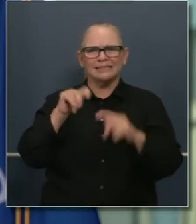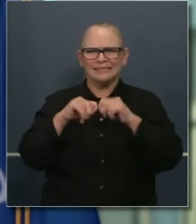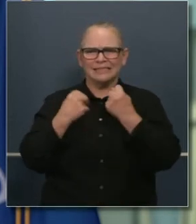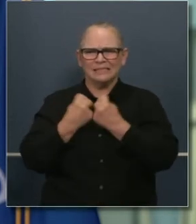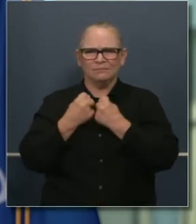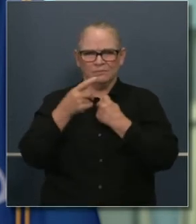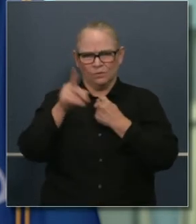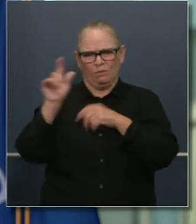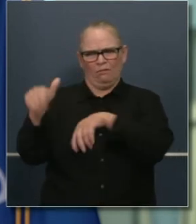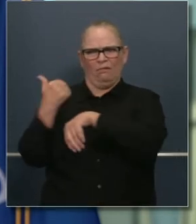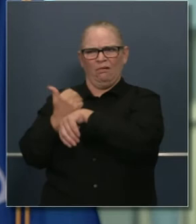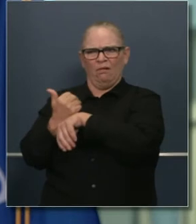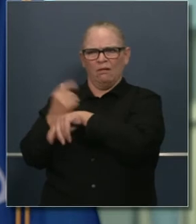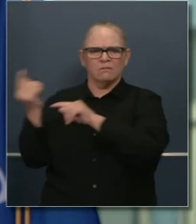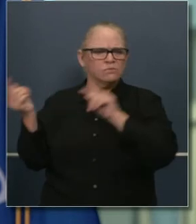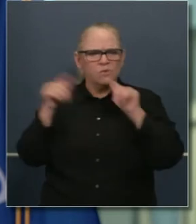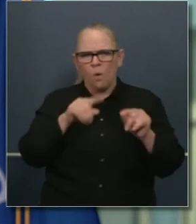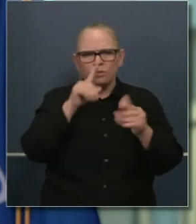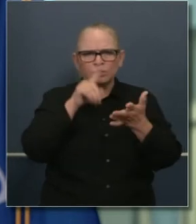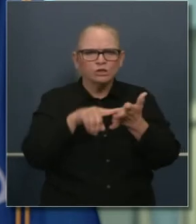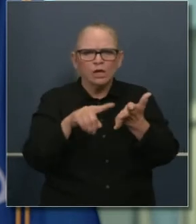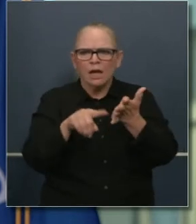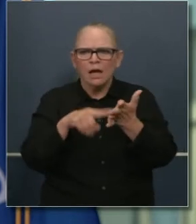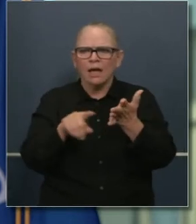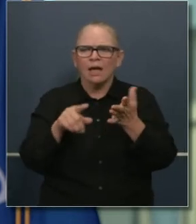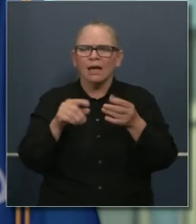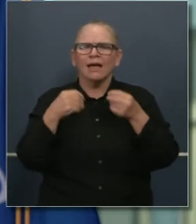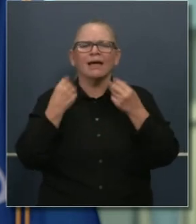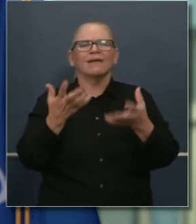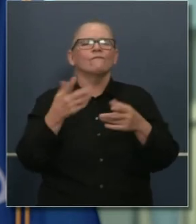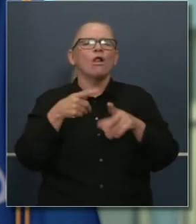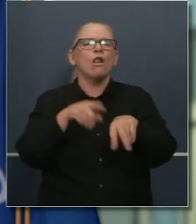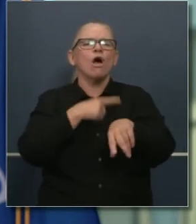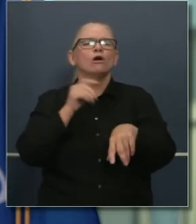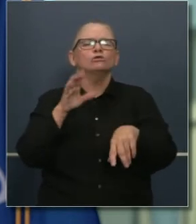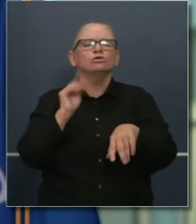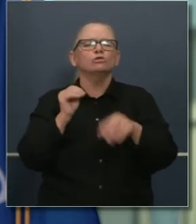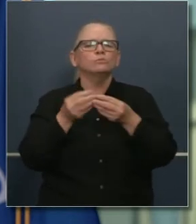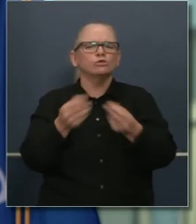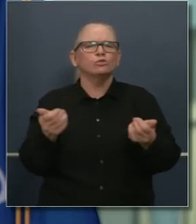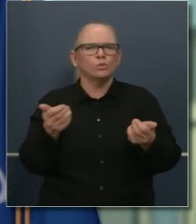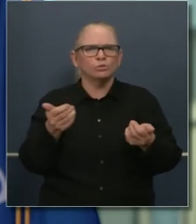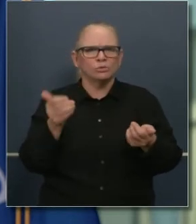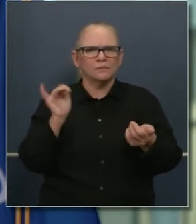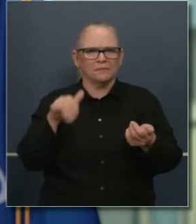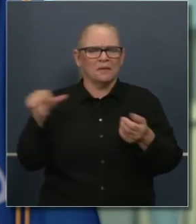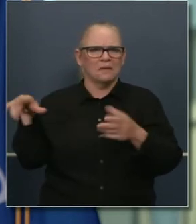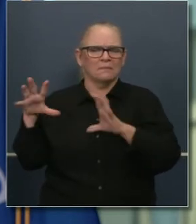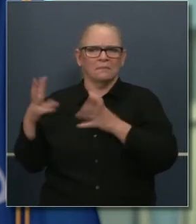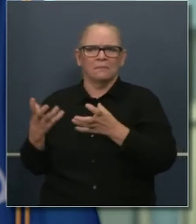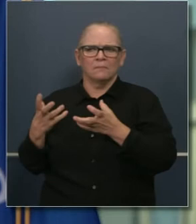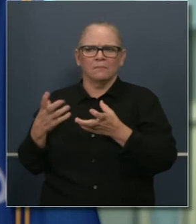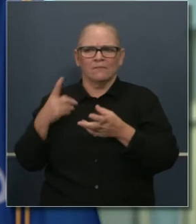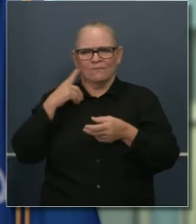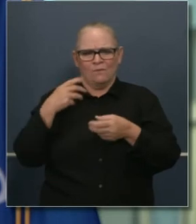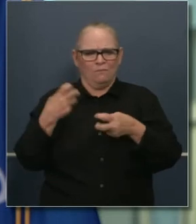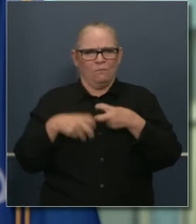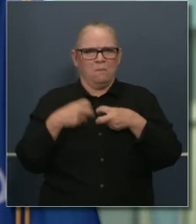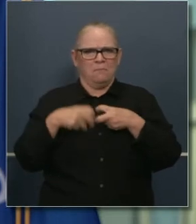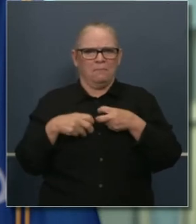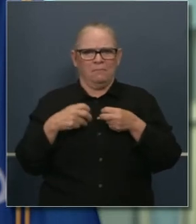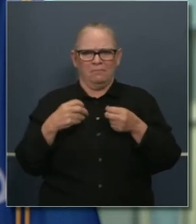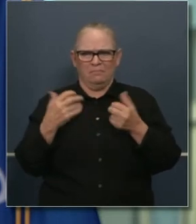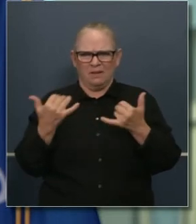su equipo dijo que iban a darnos una indicación de cómo se iban a desarrollar las